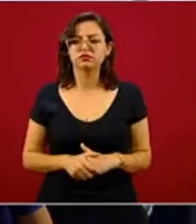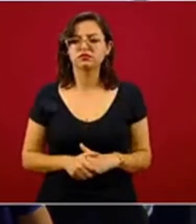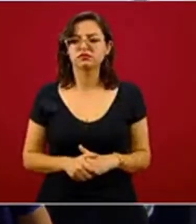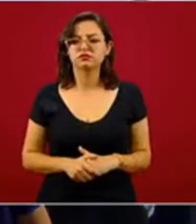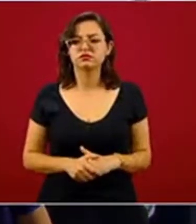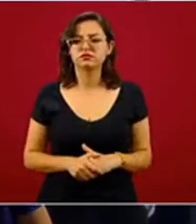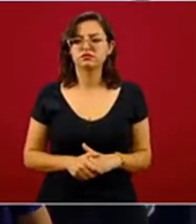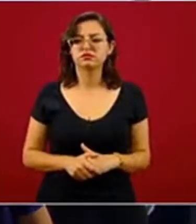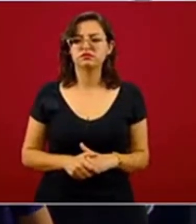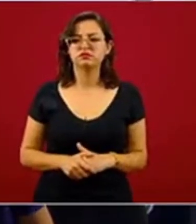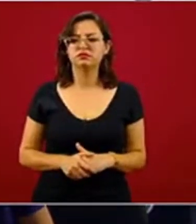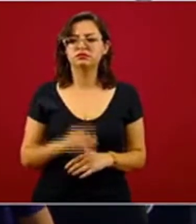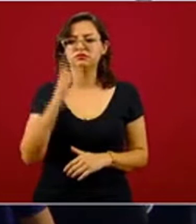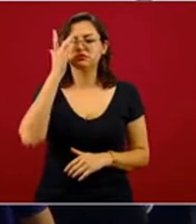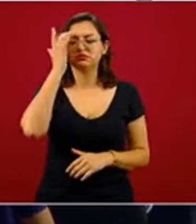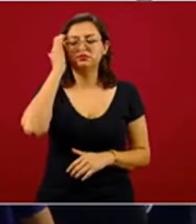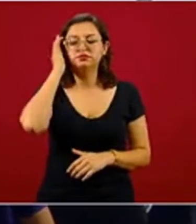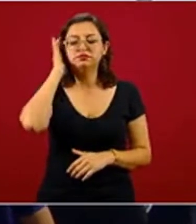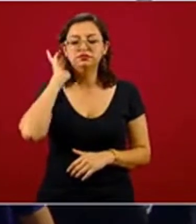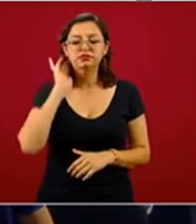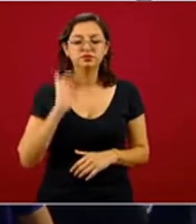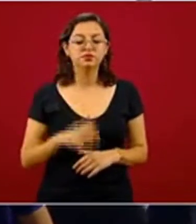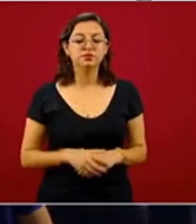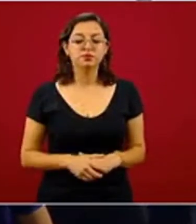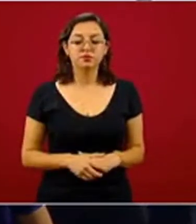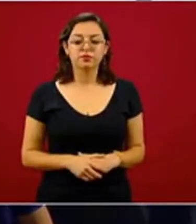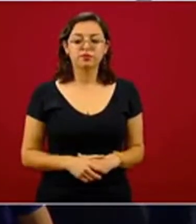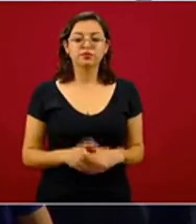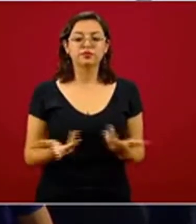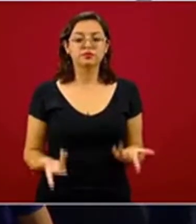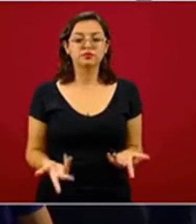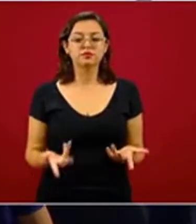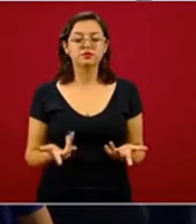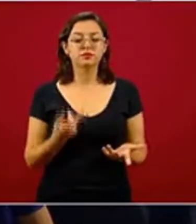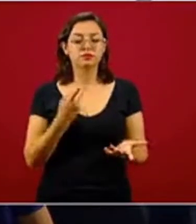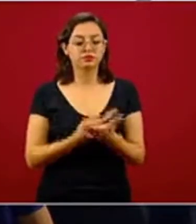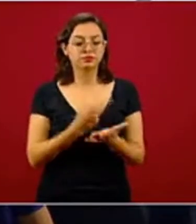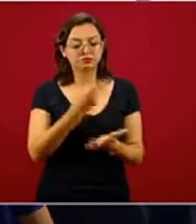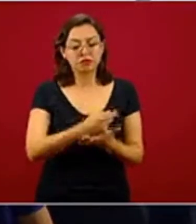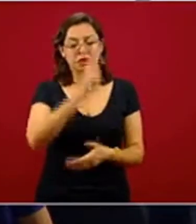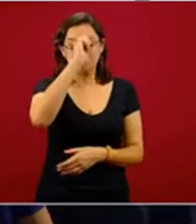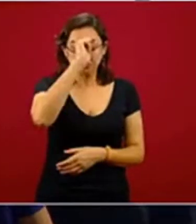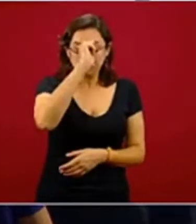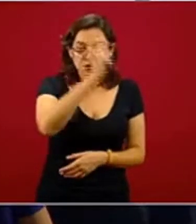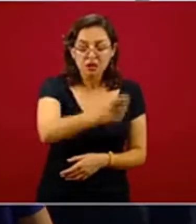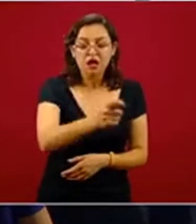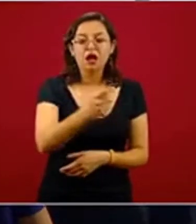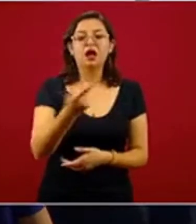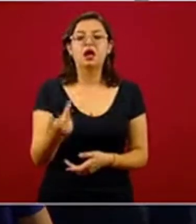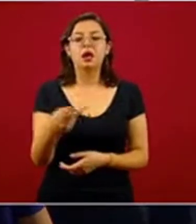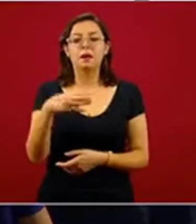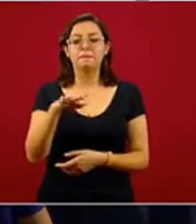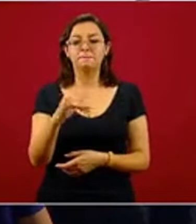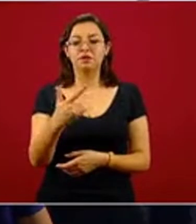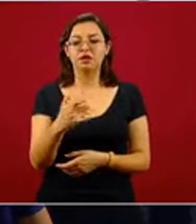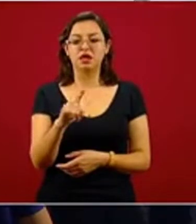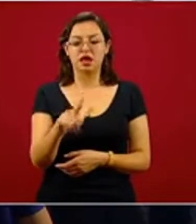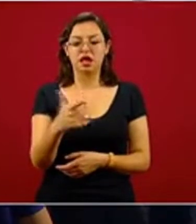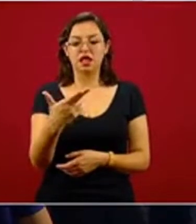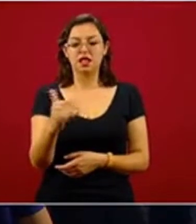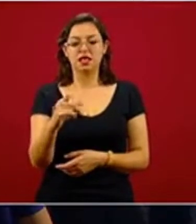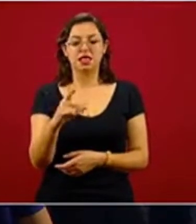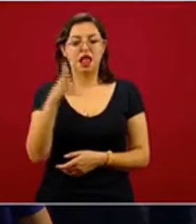Ahí está. Se trata de la condecoración Miguel Hidalgo y Costilla. Esa condecoración ya existe. Está en la Ley